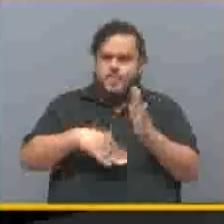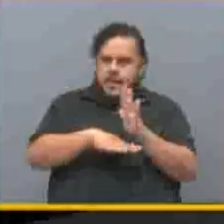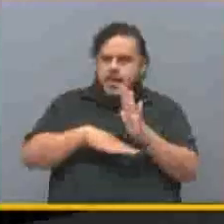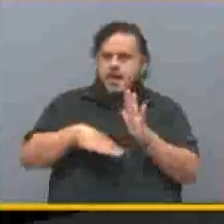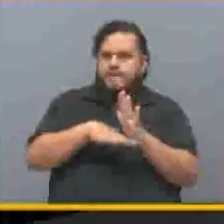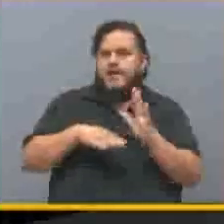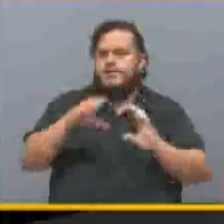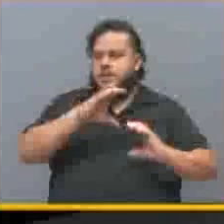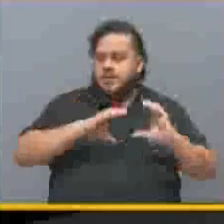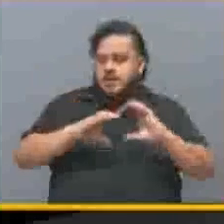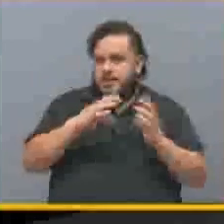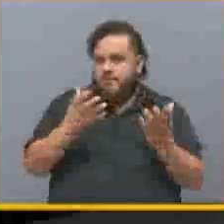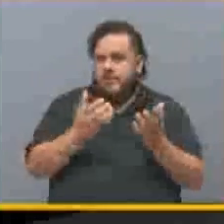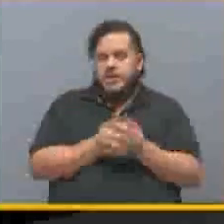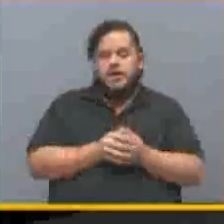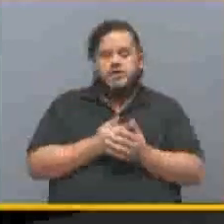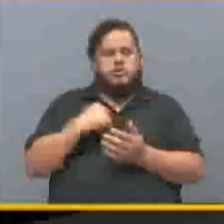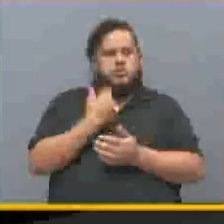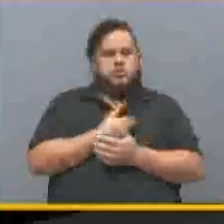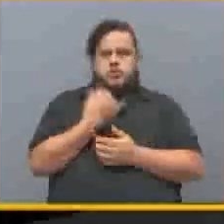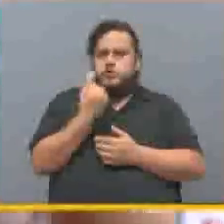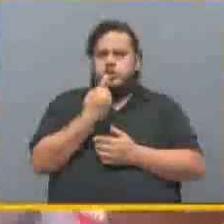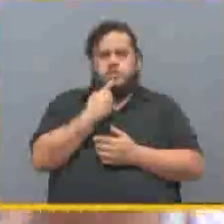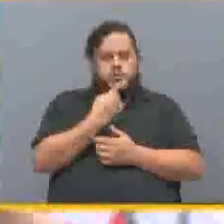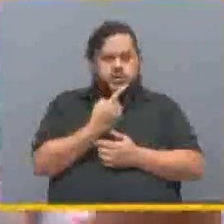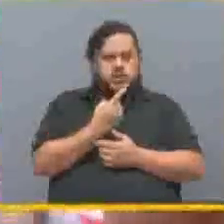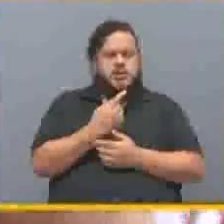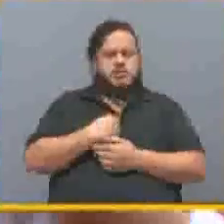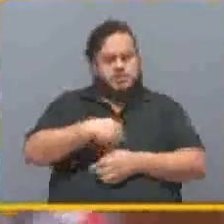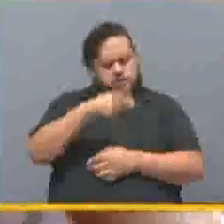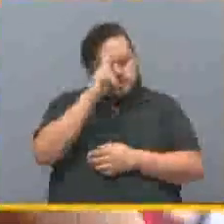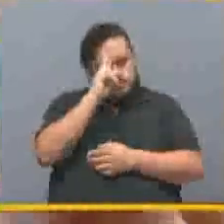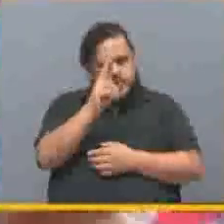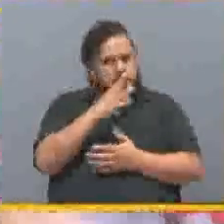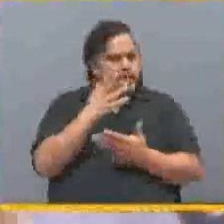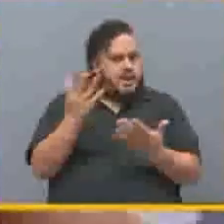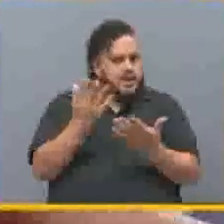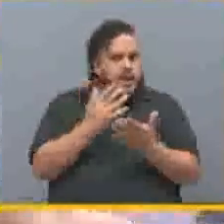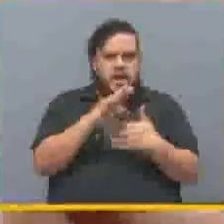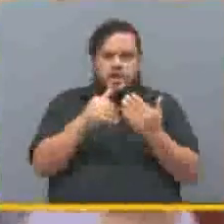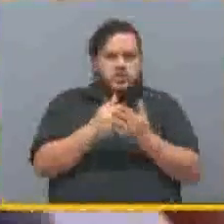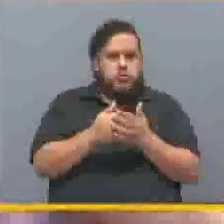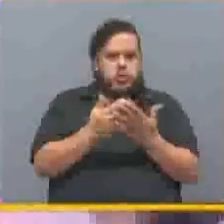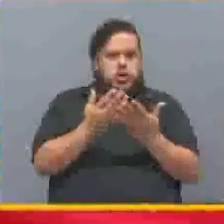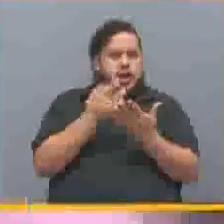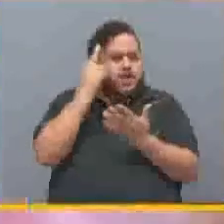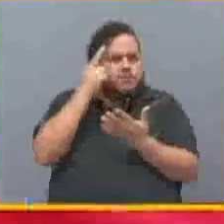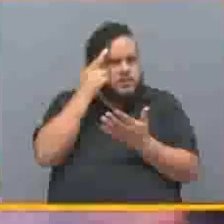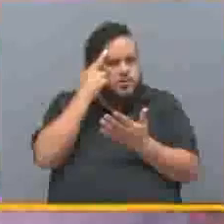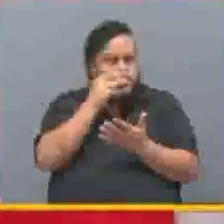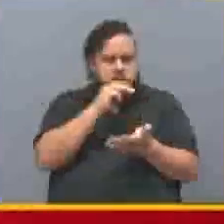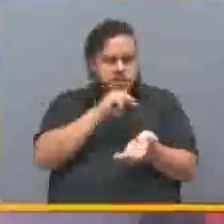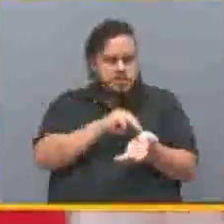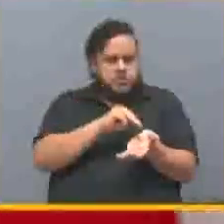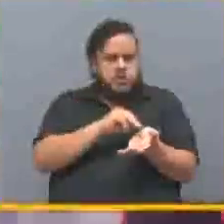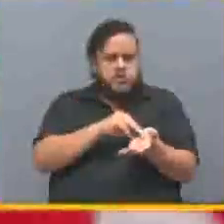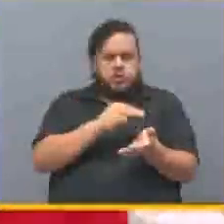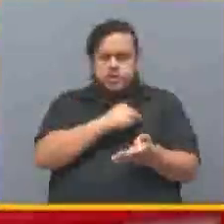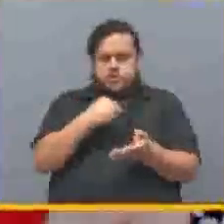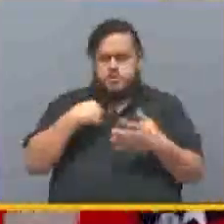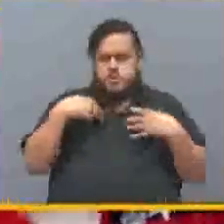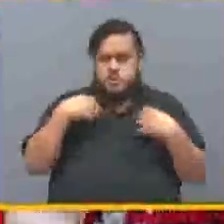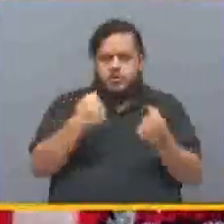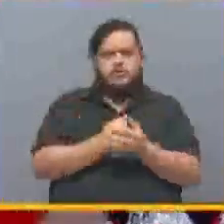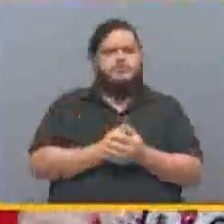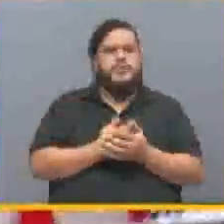dicho siempre que vamos a respetar los criterios razonables de los médicos del Ministerio de Salud. El protocolo ya tiene reformas y la idea del